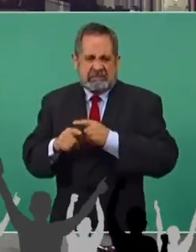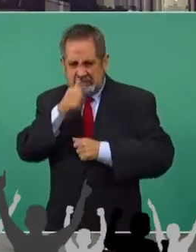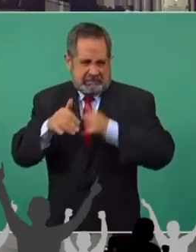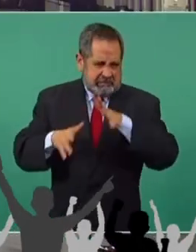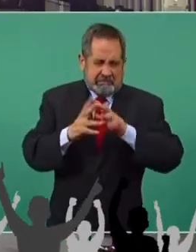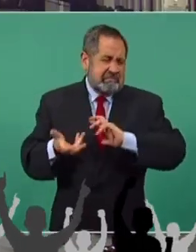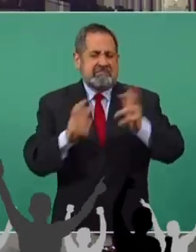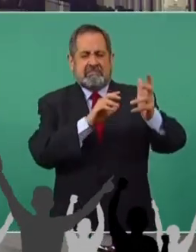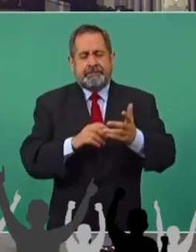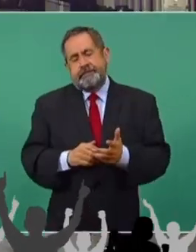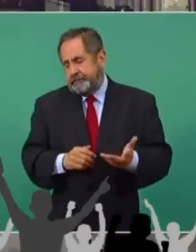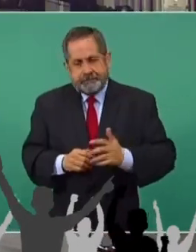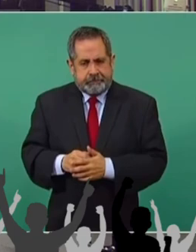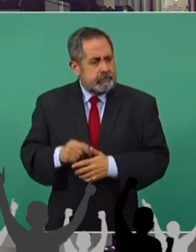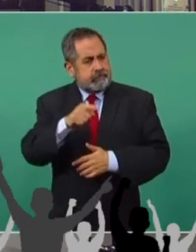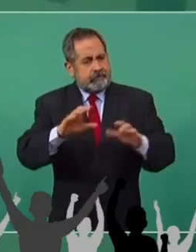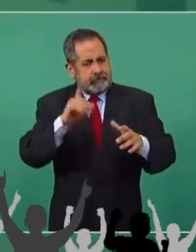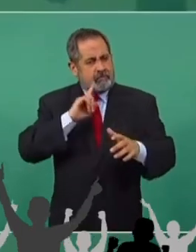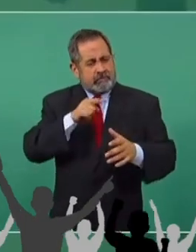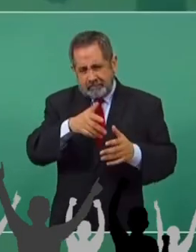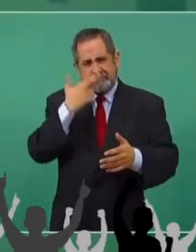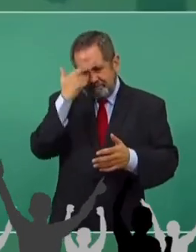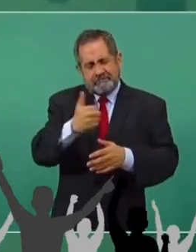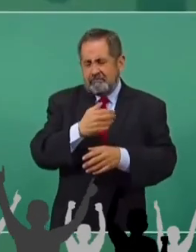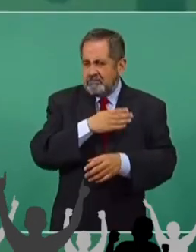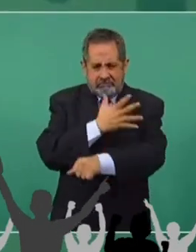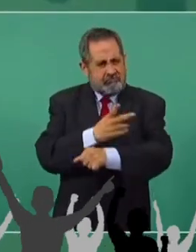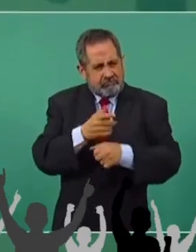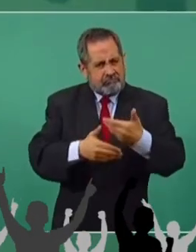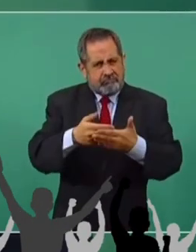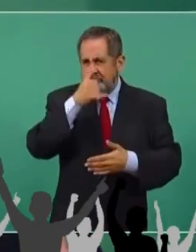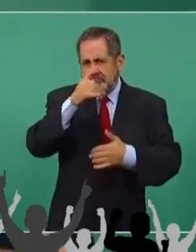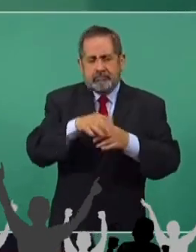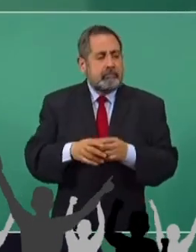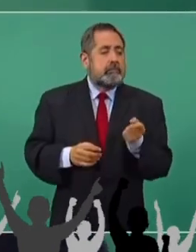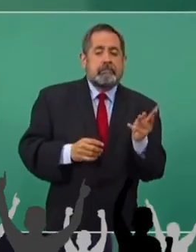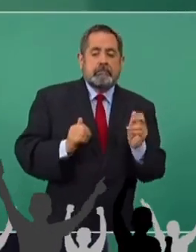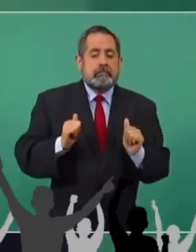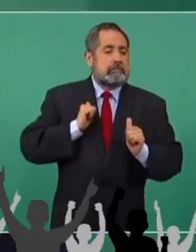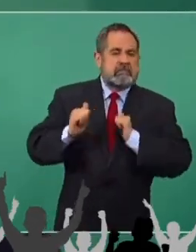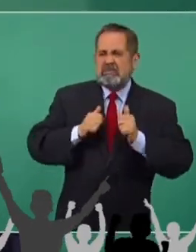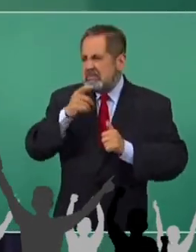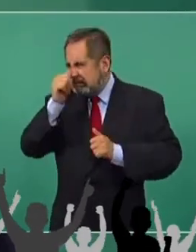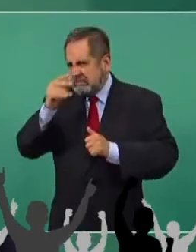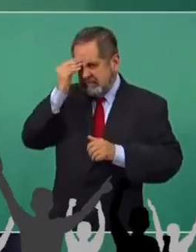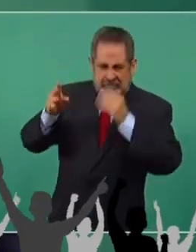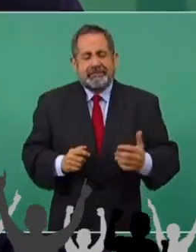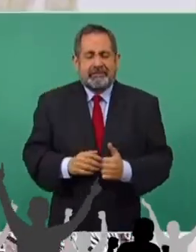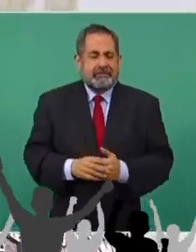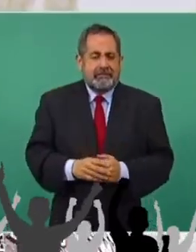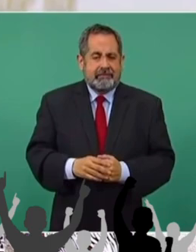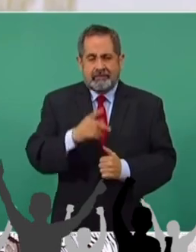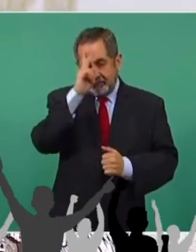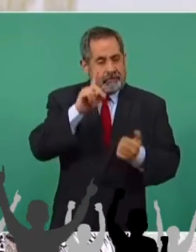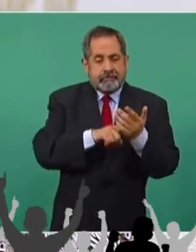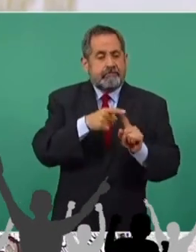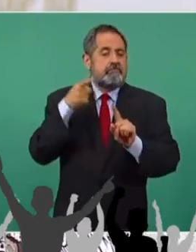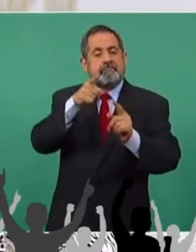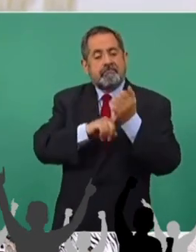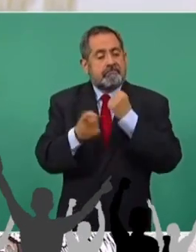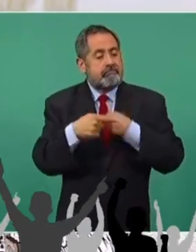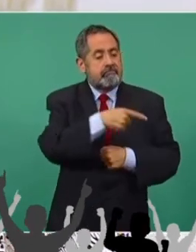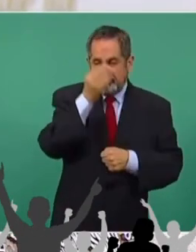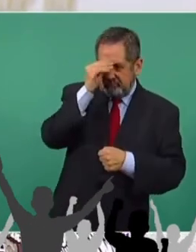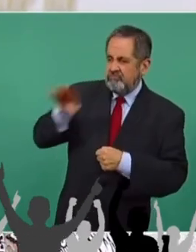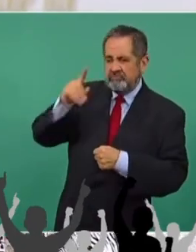oportunistas. Echar a perder causas nobles, buenas, justas, con un oportunismo extremo. Pero el fin